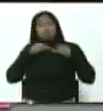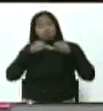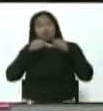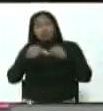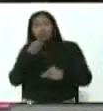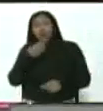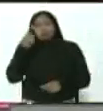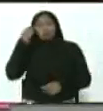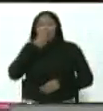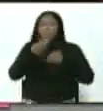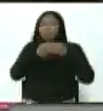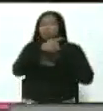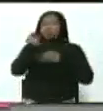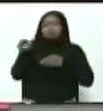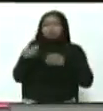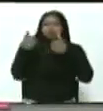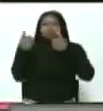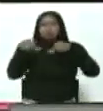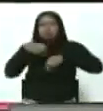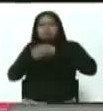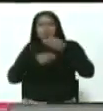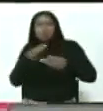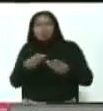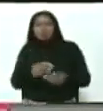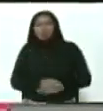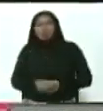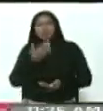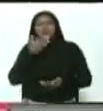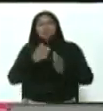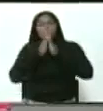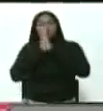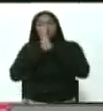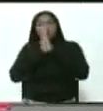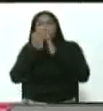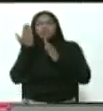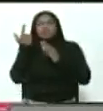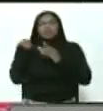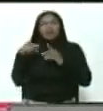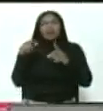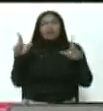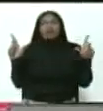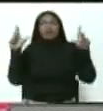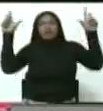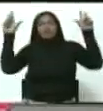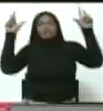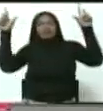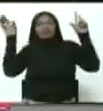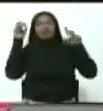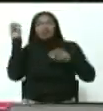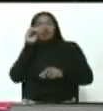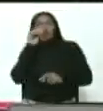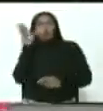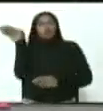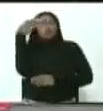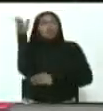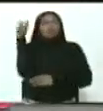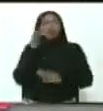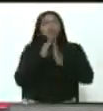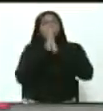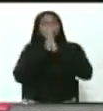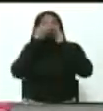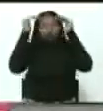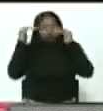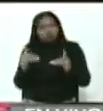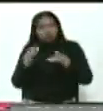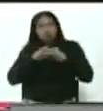Buenos días, ¿cómo están ustedes? Les pido a los que tienen banderas y pancartas, vamos a bajarla porque los que están...